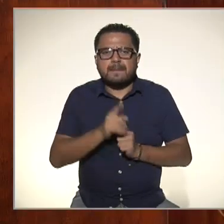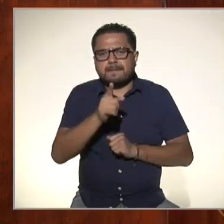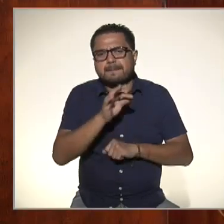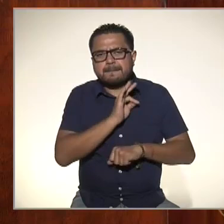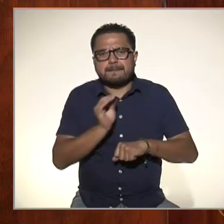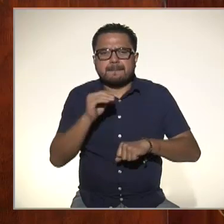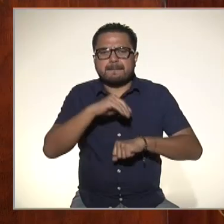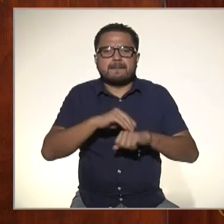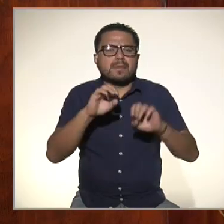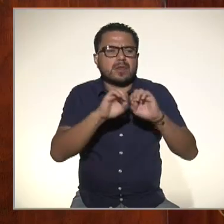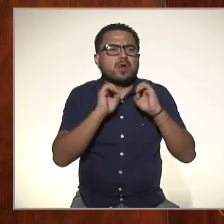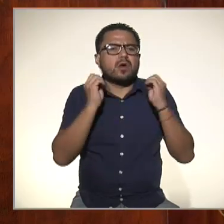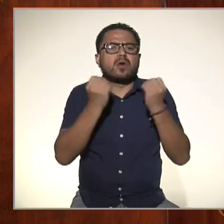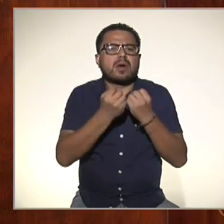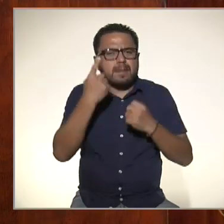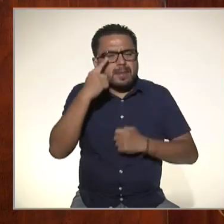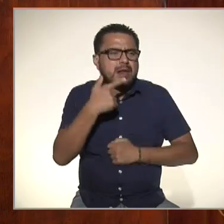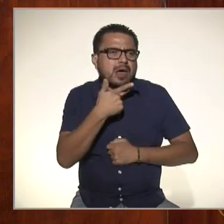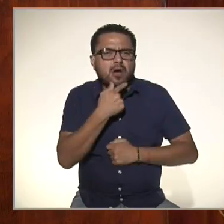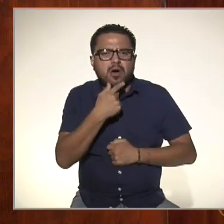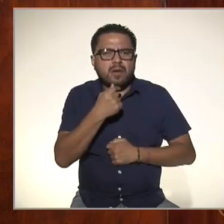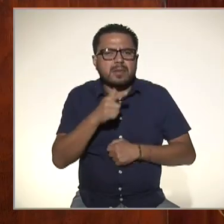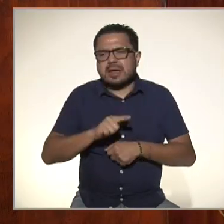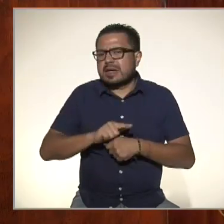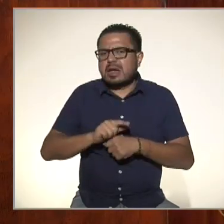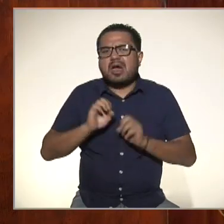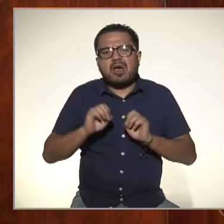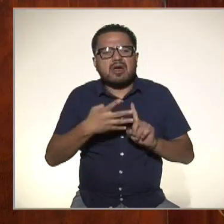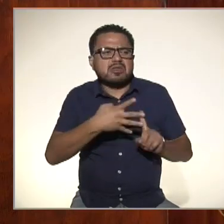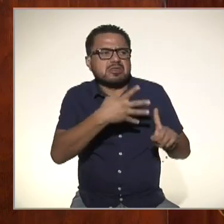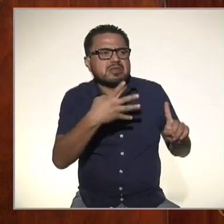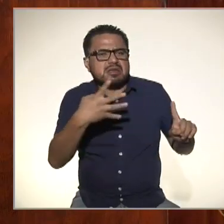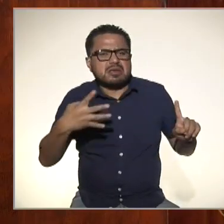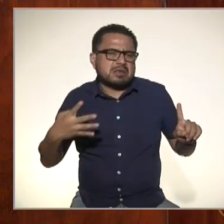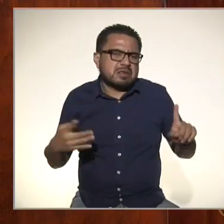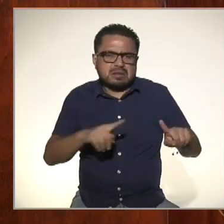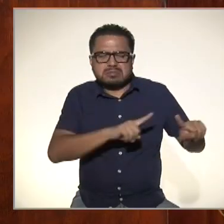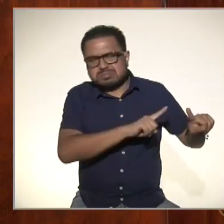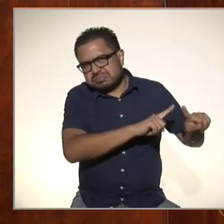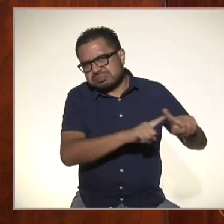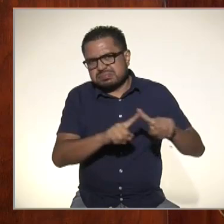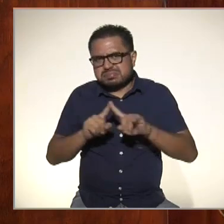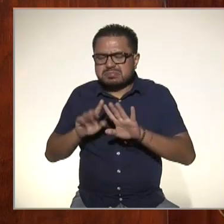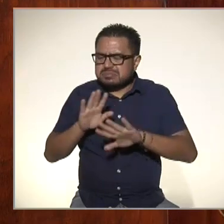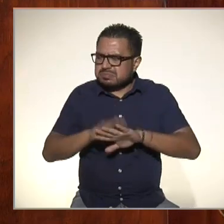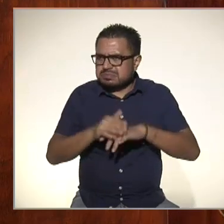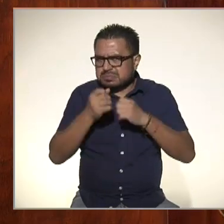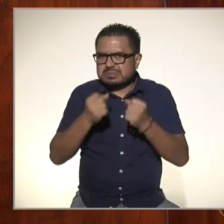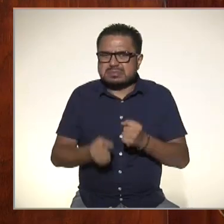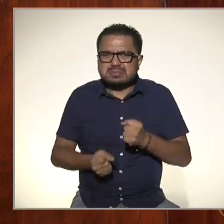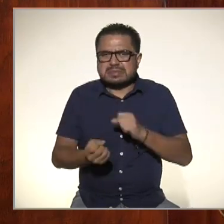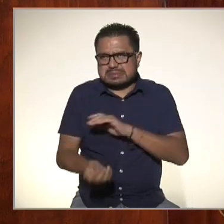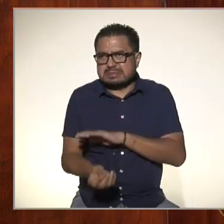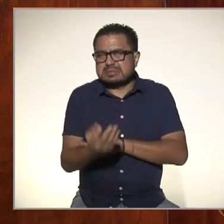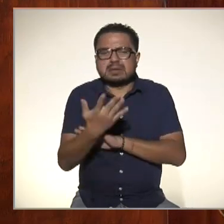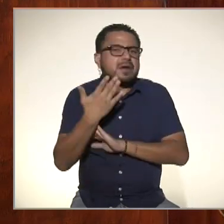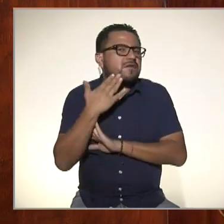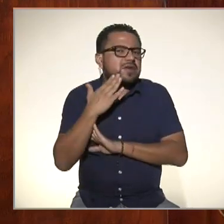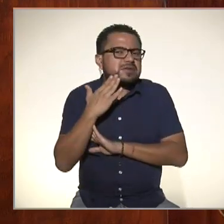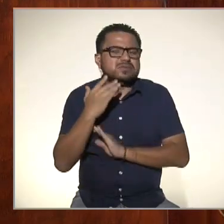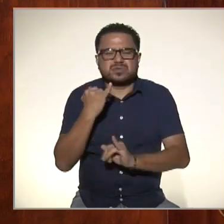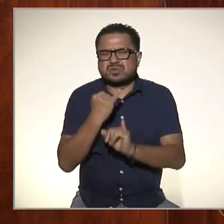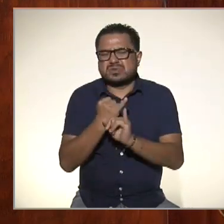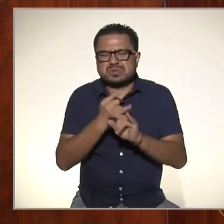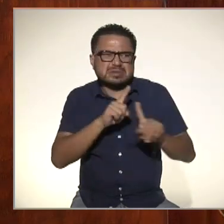como organizaciones para hombres gays o de la diversidad sexual o LGBT. Y seguramente van a aparecer, inclusive en Facebook, en redes